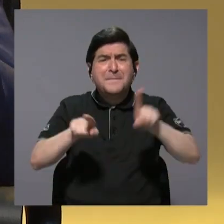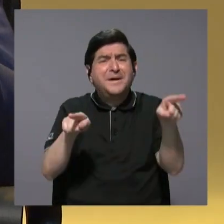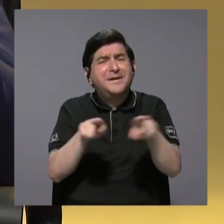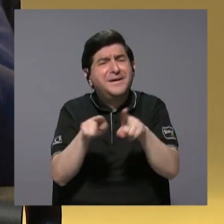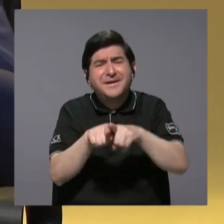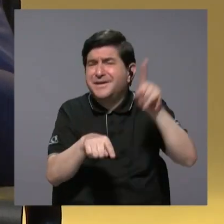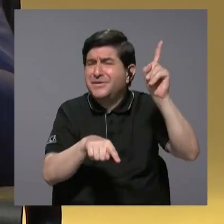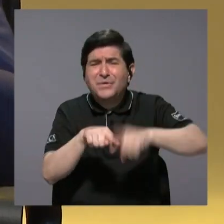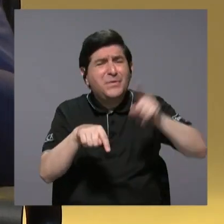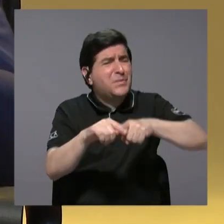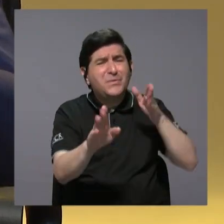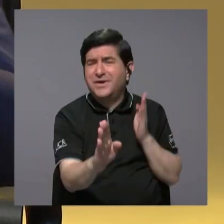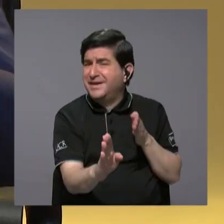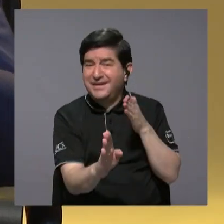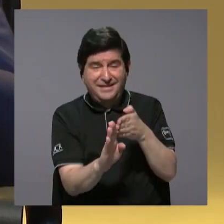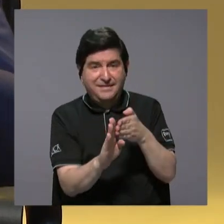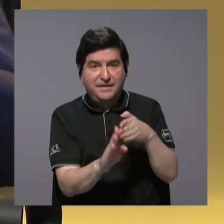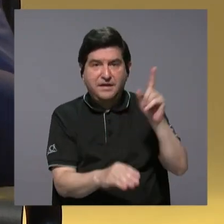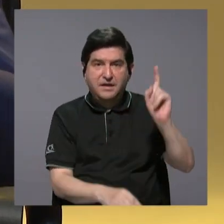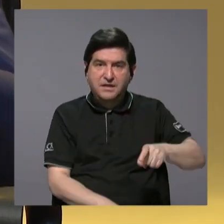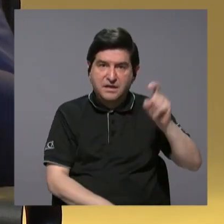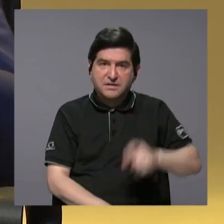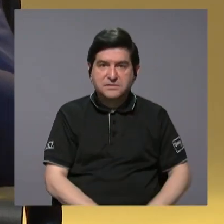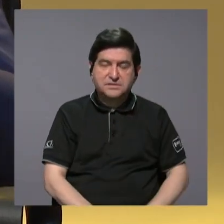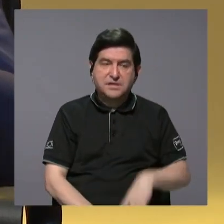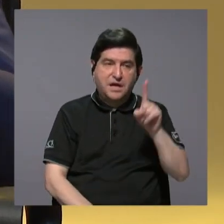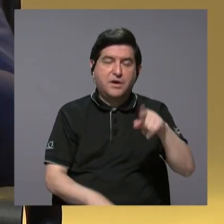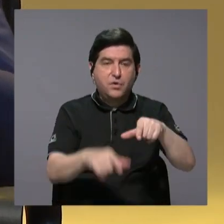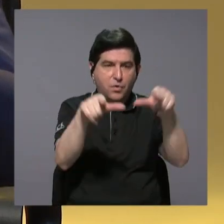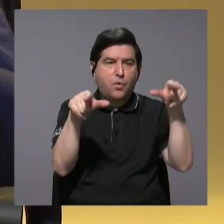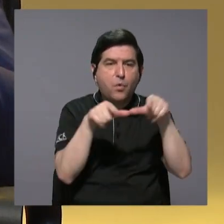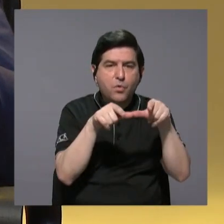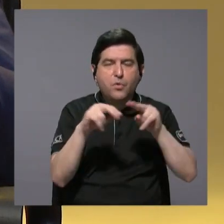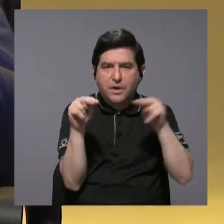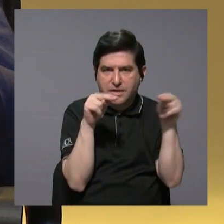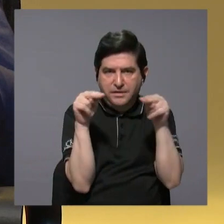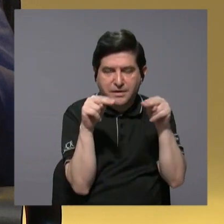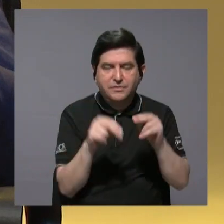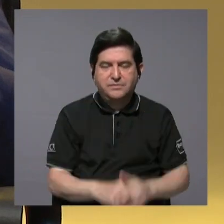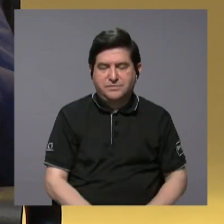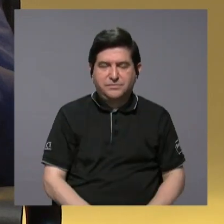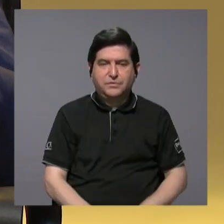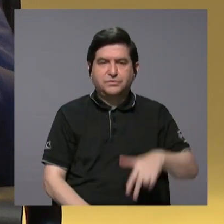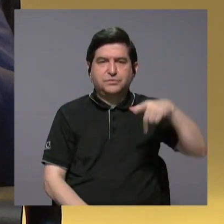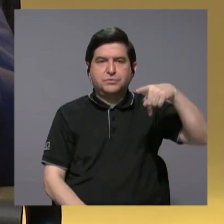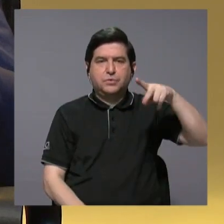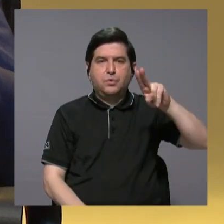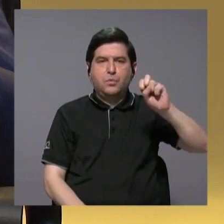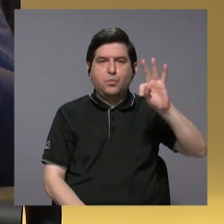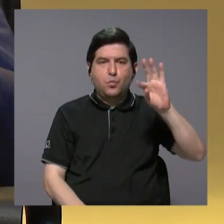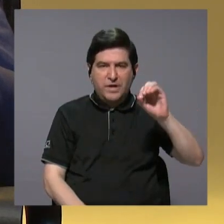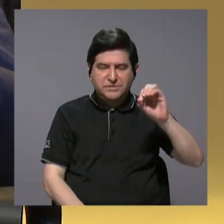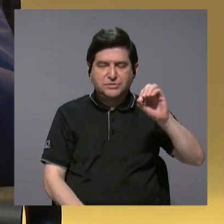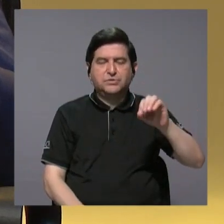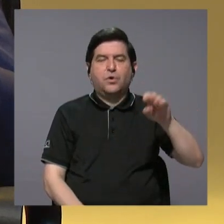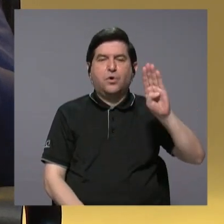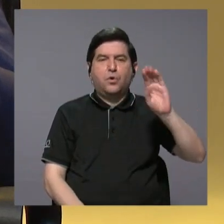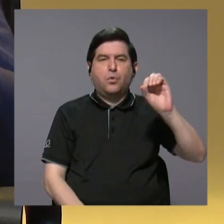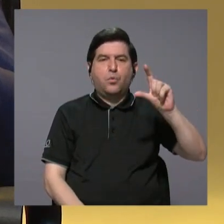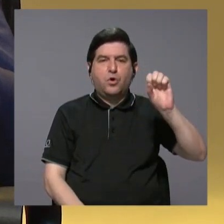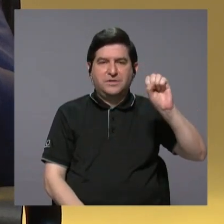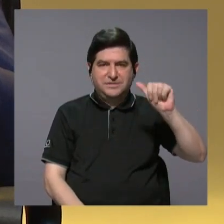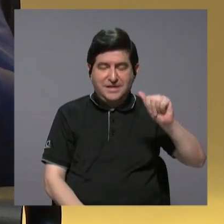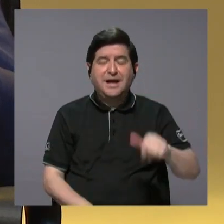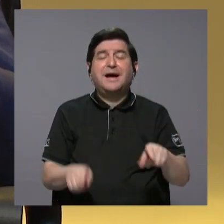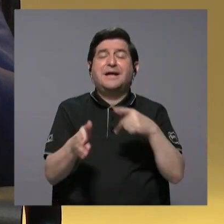no podemos ir directamente, sino que hay que ir por medio de un puesto de bolsa. Entonces, no solo hay que pagarle a la bolsa, hay que pagarle al